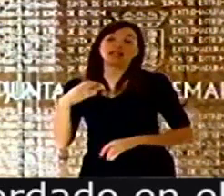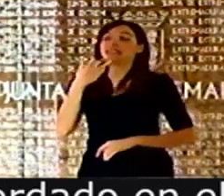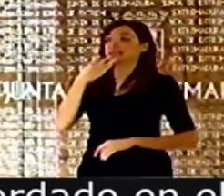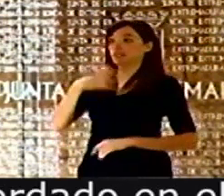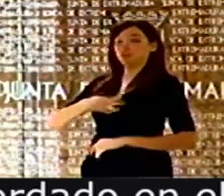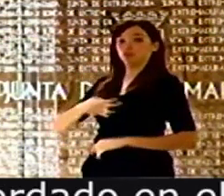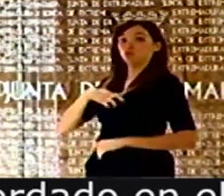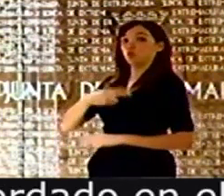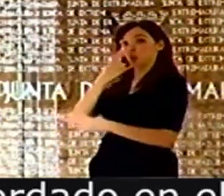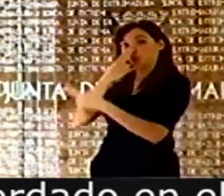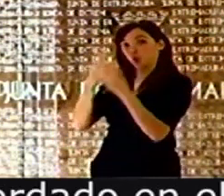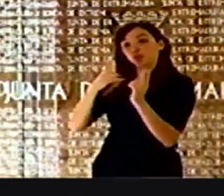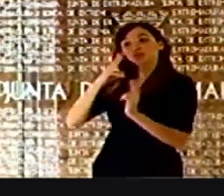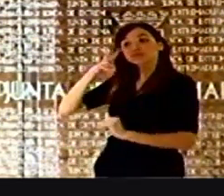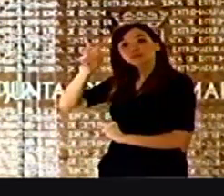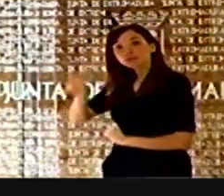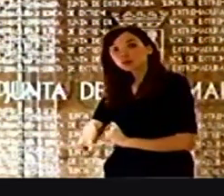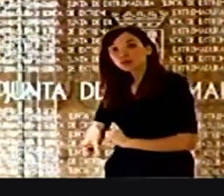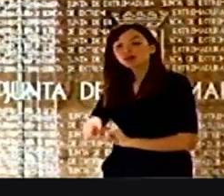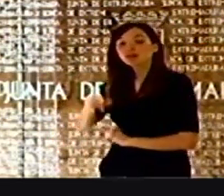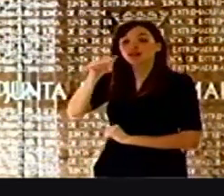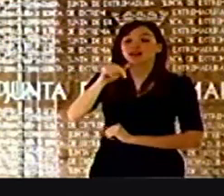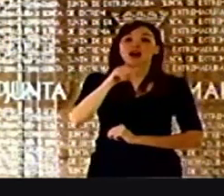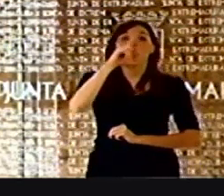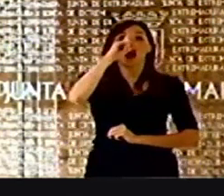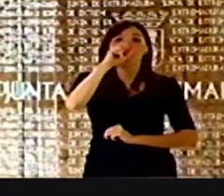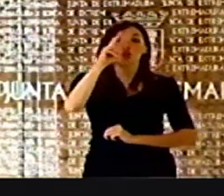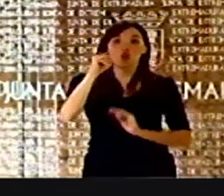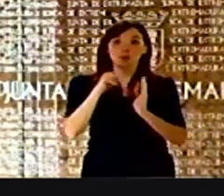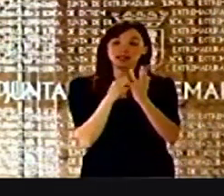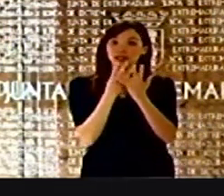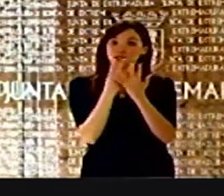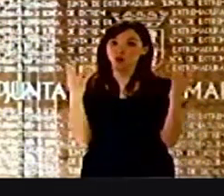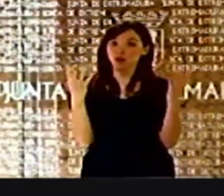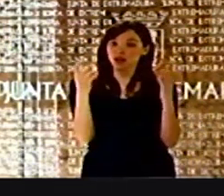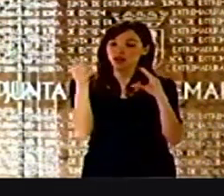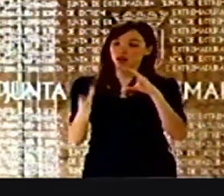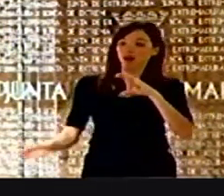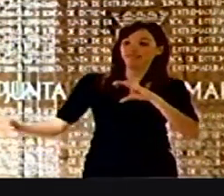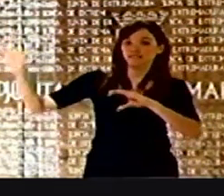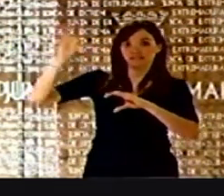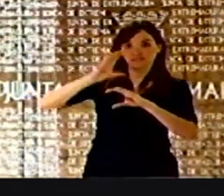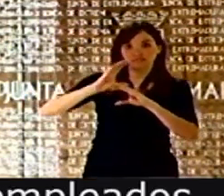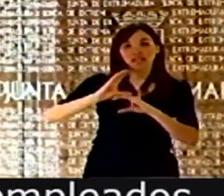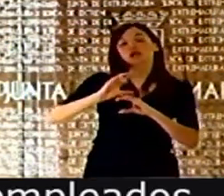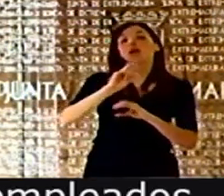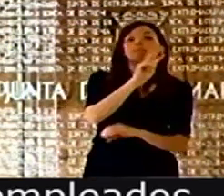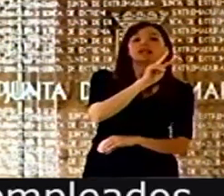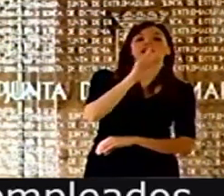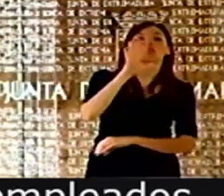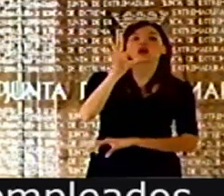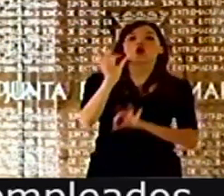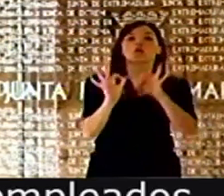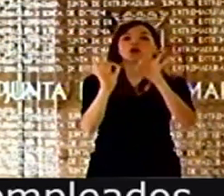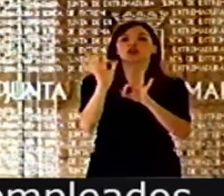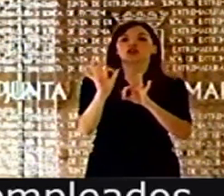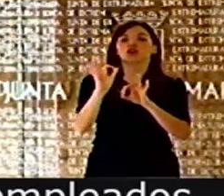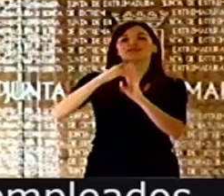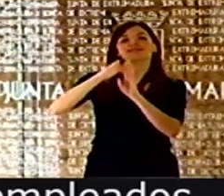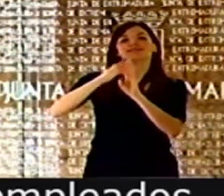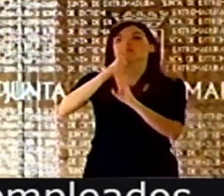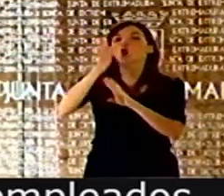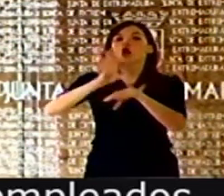reconocido recibirán en el 2019 el abono de la totalidad del nivel 1 y el 25% del nivel 2 de la carrera